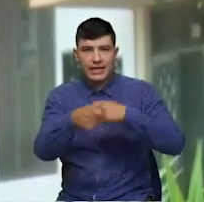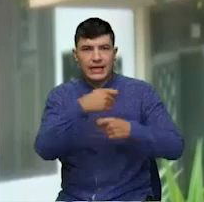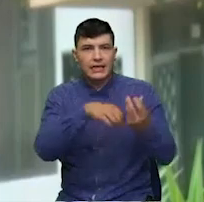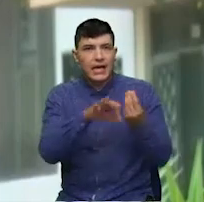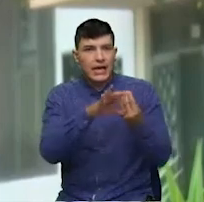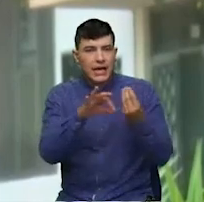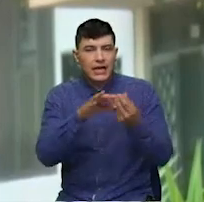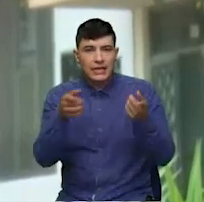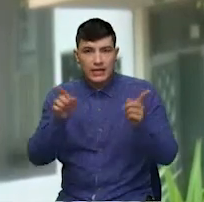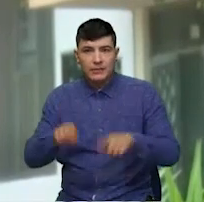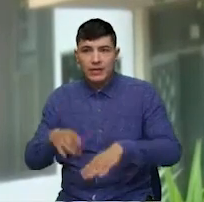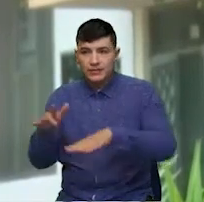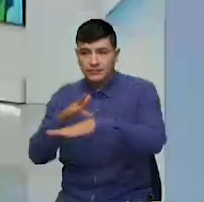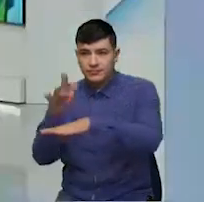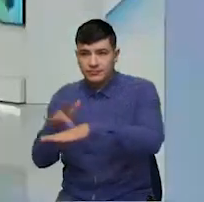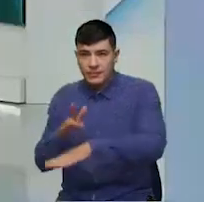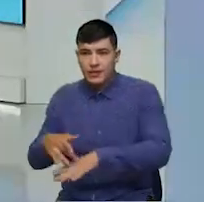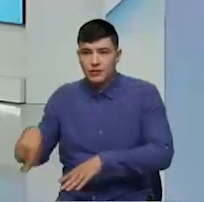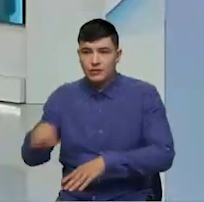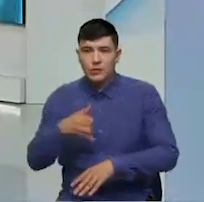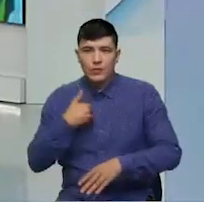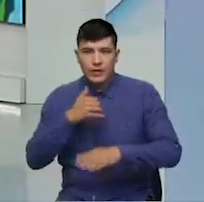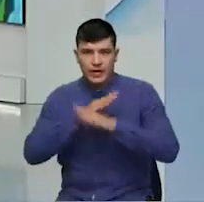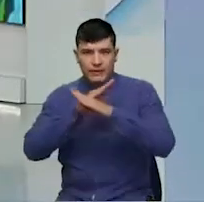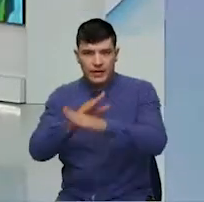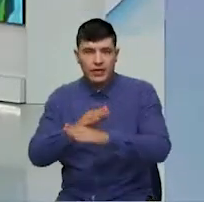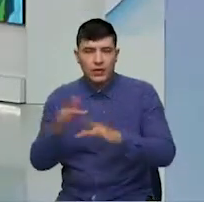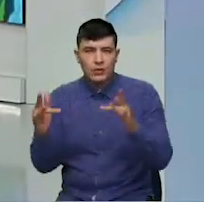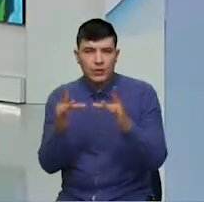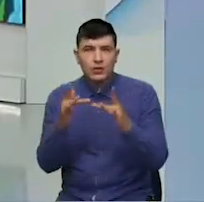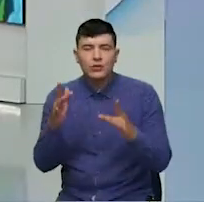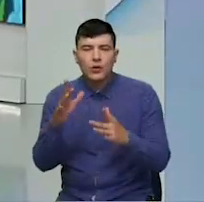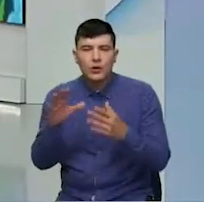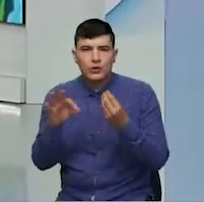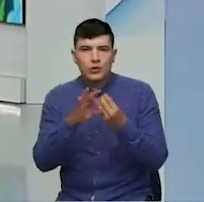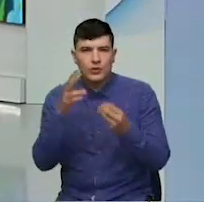haciendo la prevención. Me despido con esta información y les doy paso a ustedes en el Centro de Estudios.